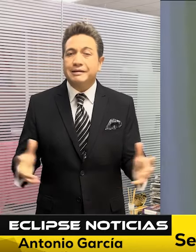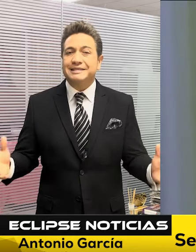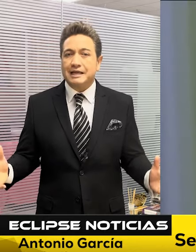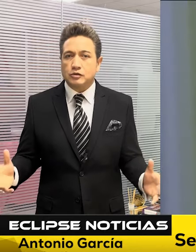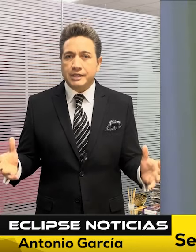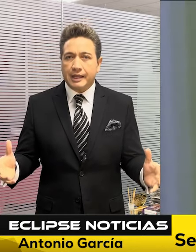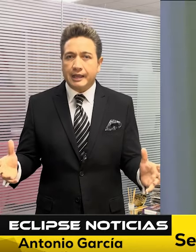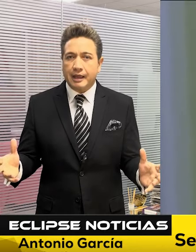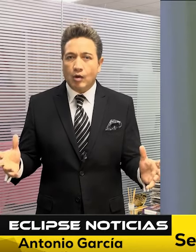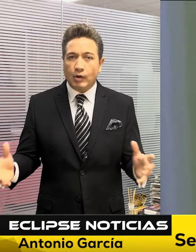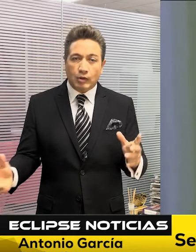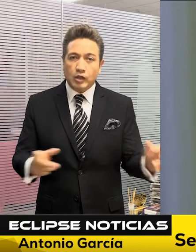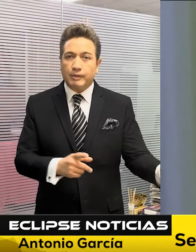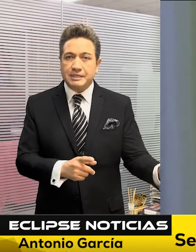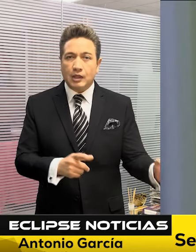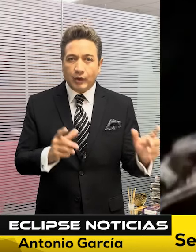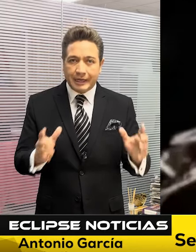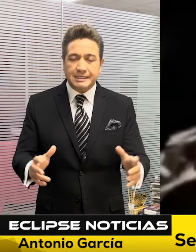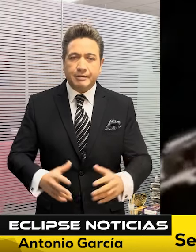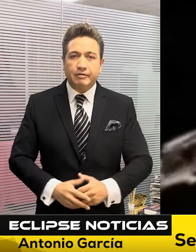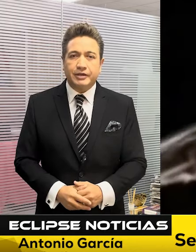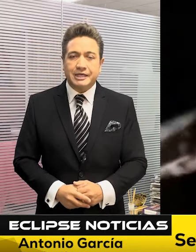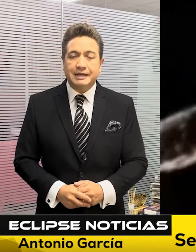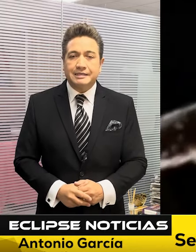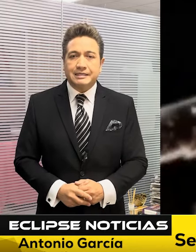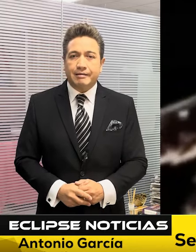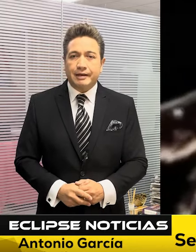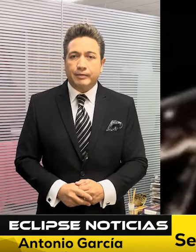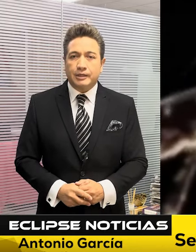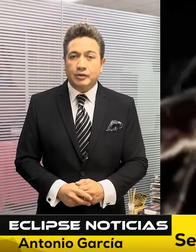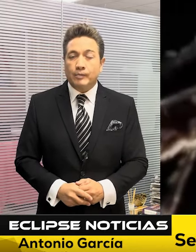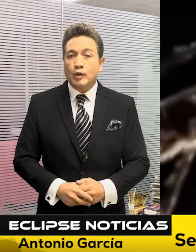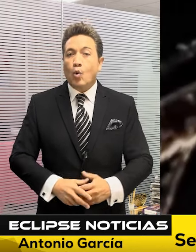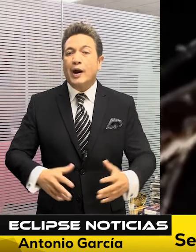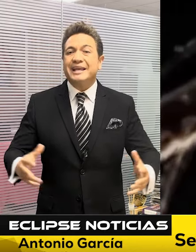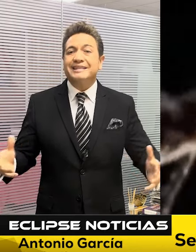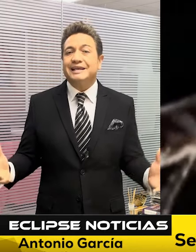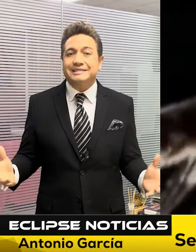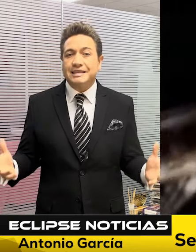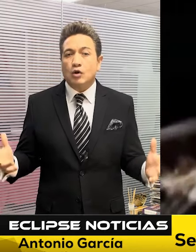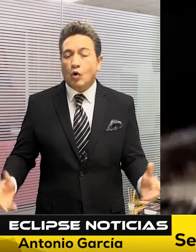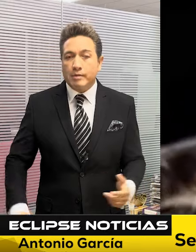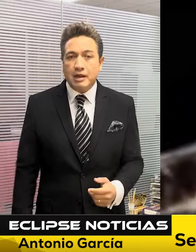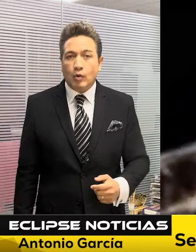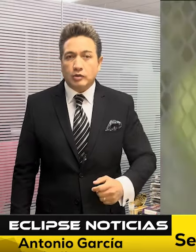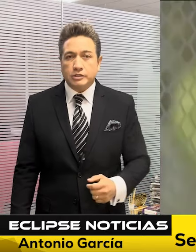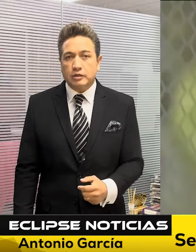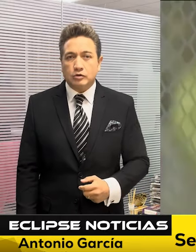4.844 posibles casos de dengue, cuando el año pasado, en esta misma fecha, se estaban reportando